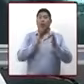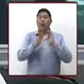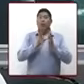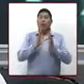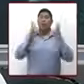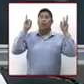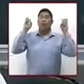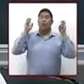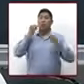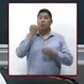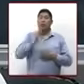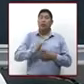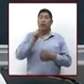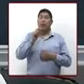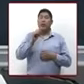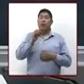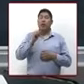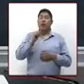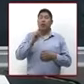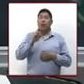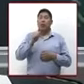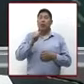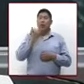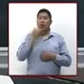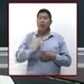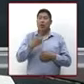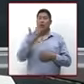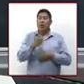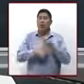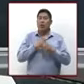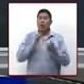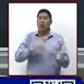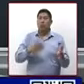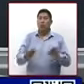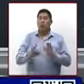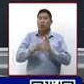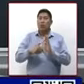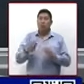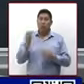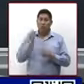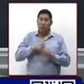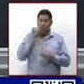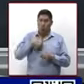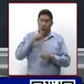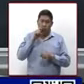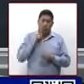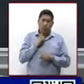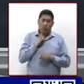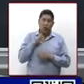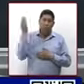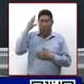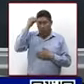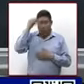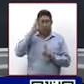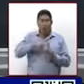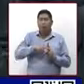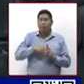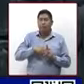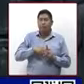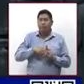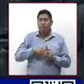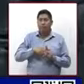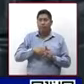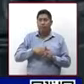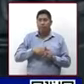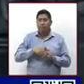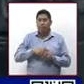Acerca del caso de la pequeña Tamara, esta niña de 3 años que ha fallecido después de haber sido víctima de un abuso sexual por parte de este hombre que usted está viendo en